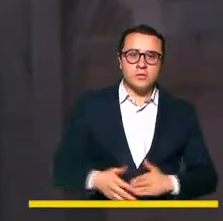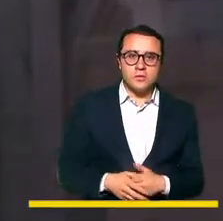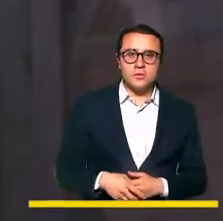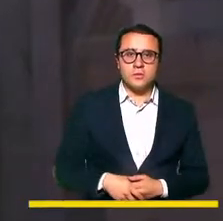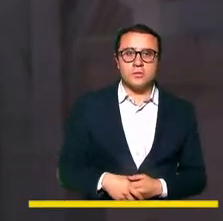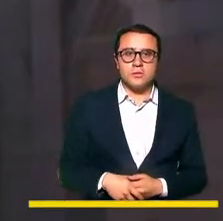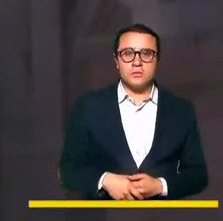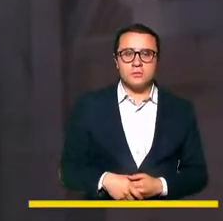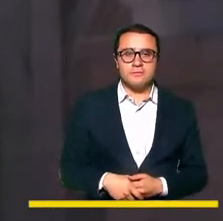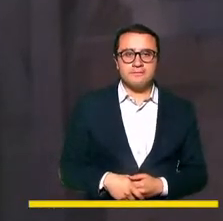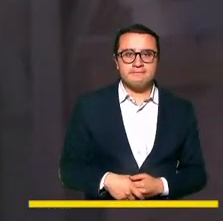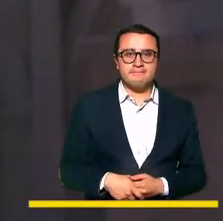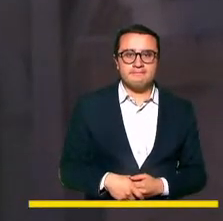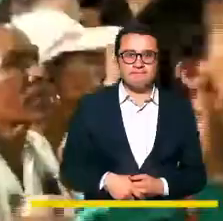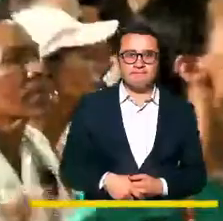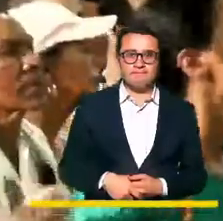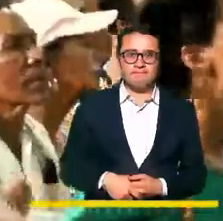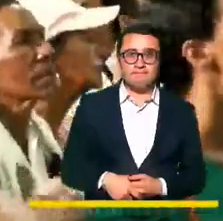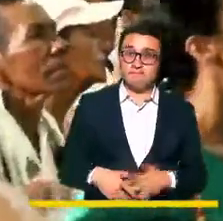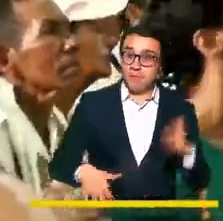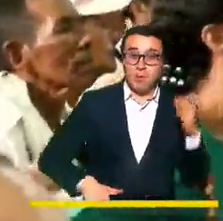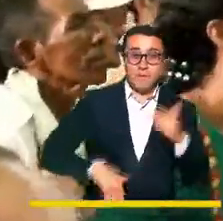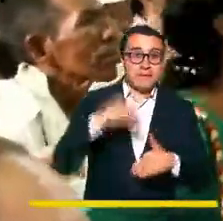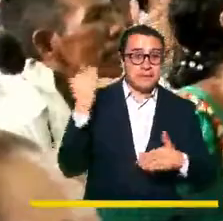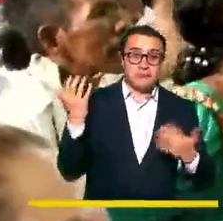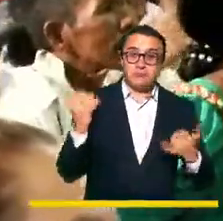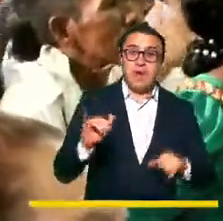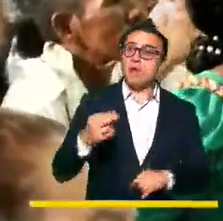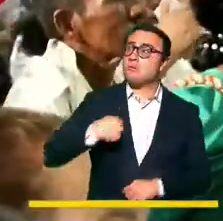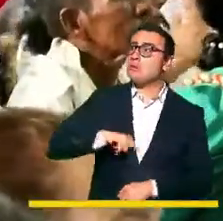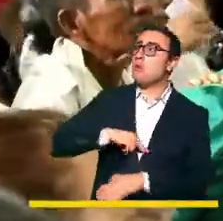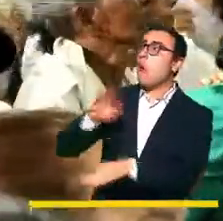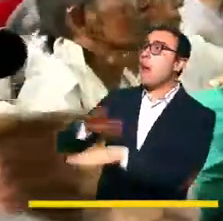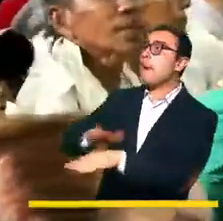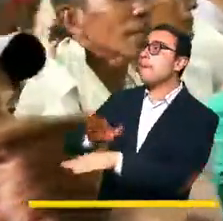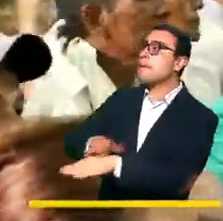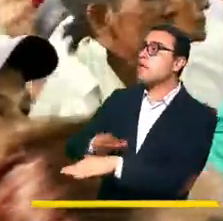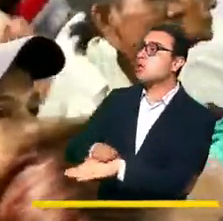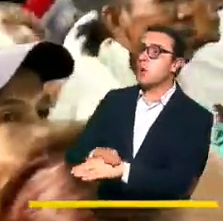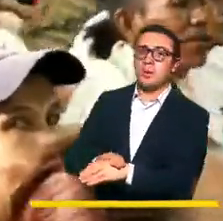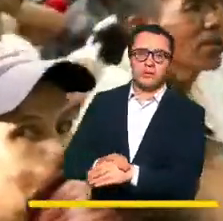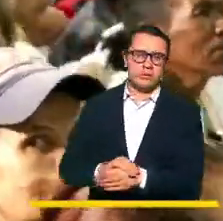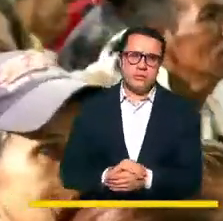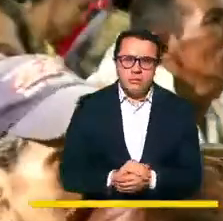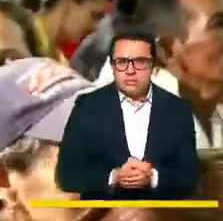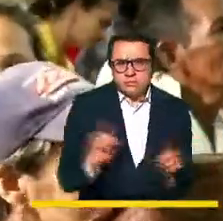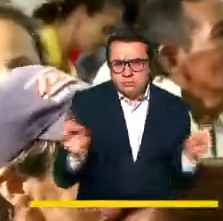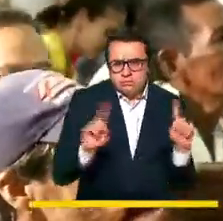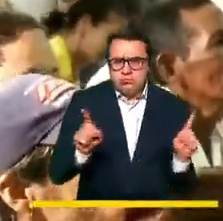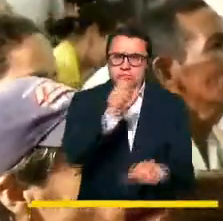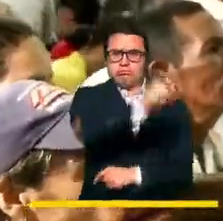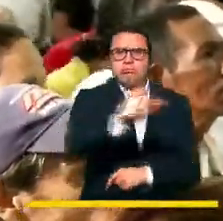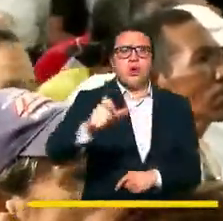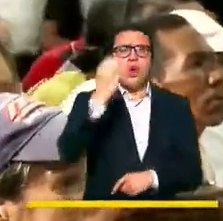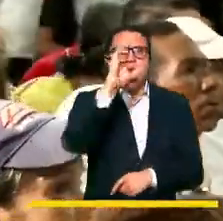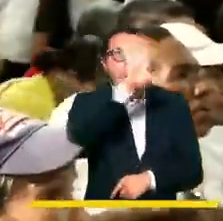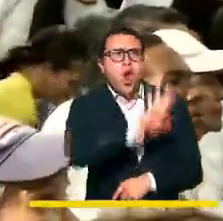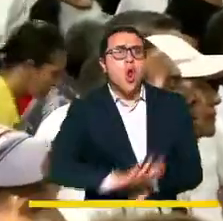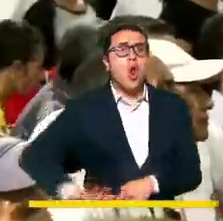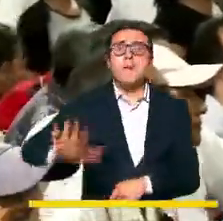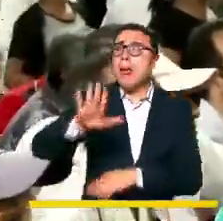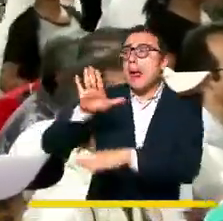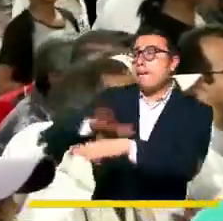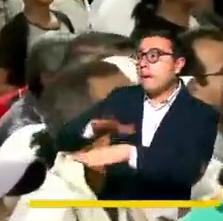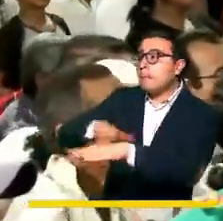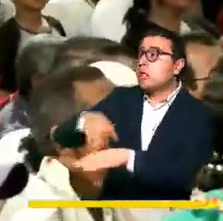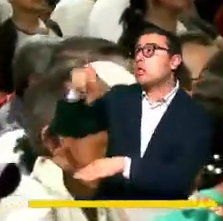O sea, comenzamos, no le estamos pidiendo permiso a nadie. El pueblo de Colombia no tiene que pedirle